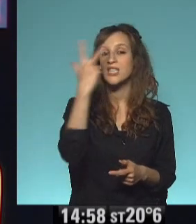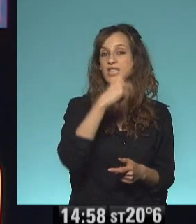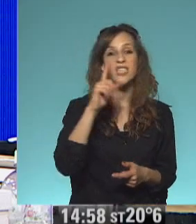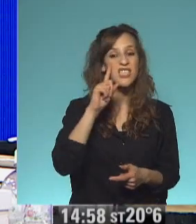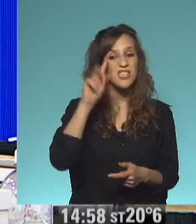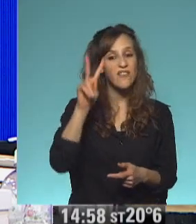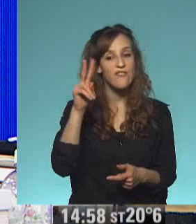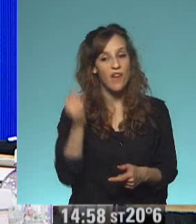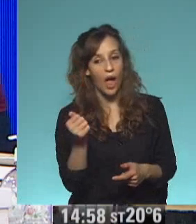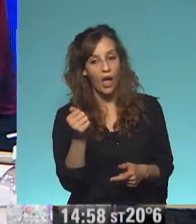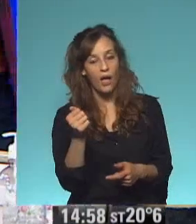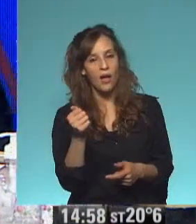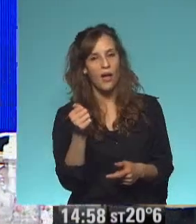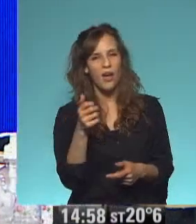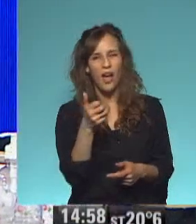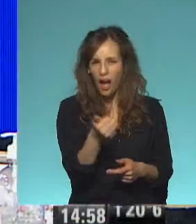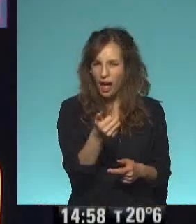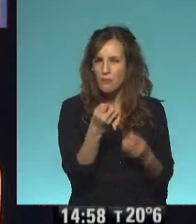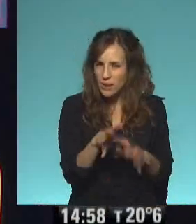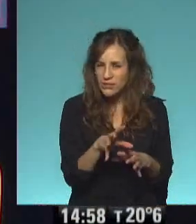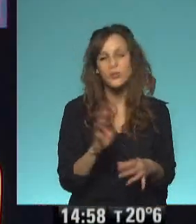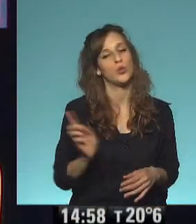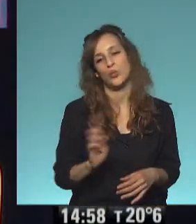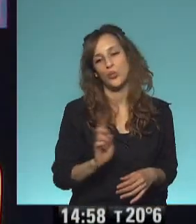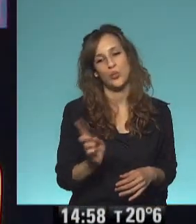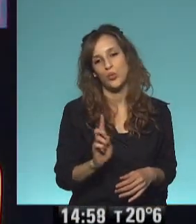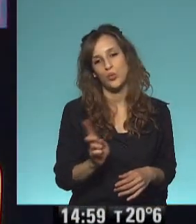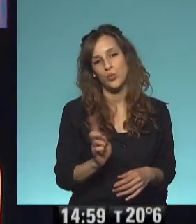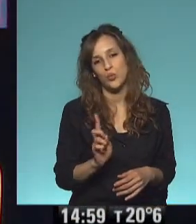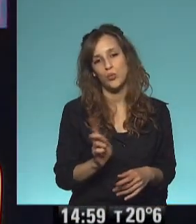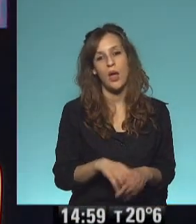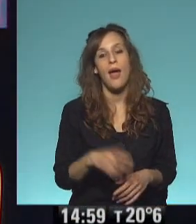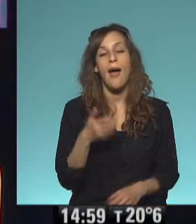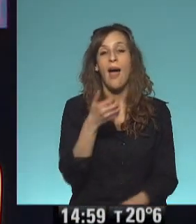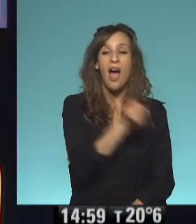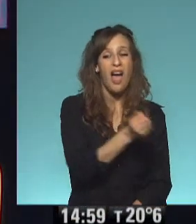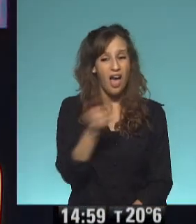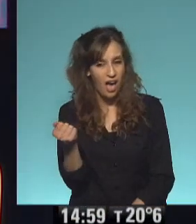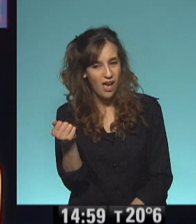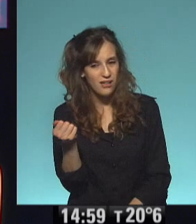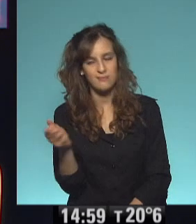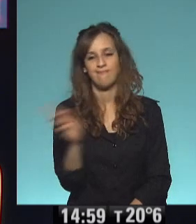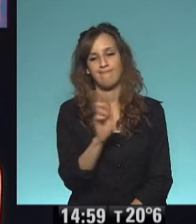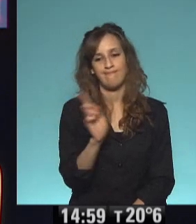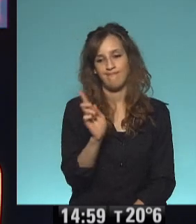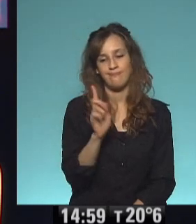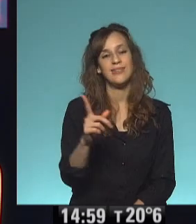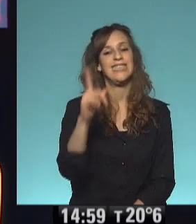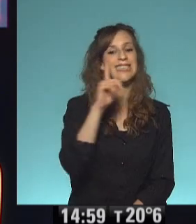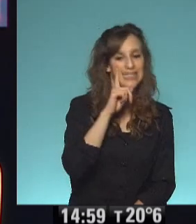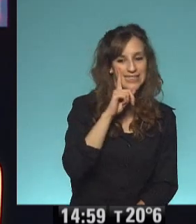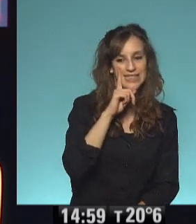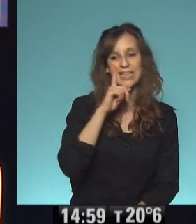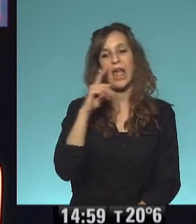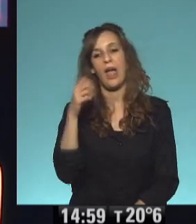Chi. Chi. Chi. No. No. ¿Y tiene solo A de vocales? No, no tiene una I por ahí.